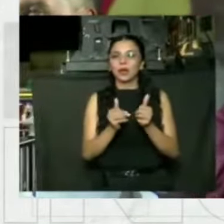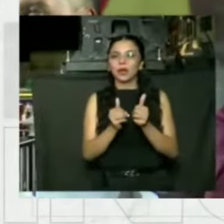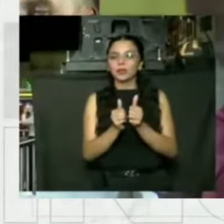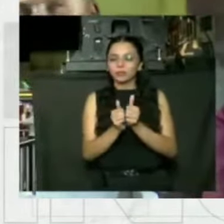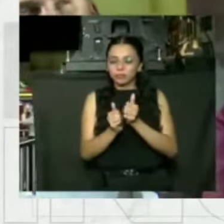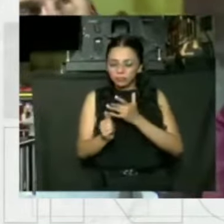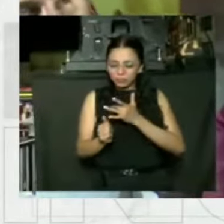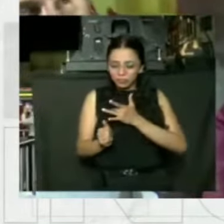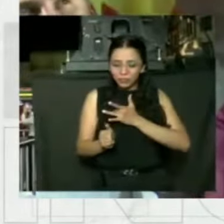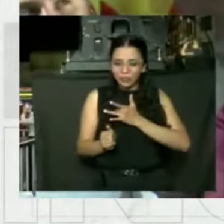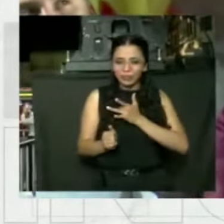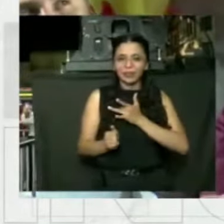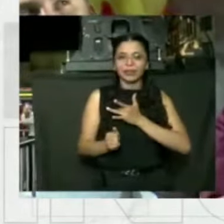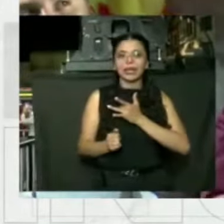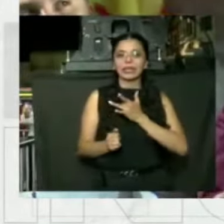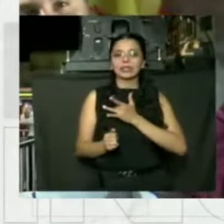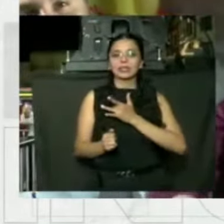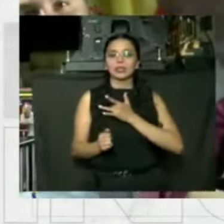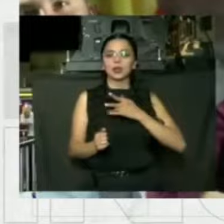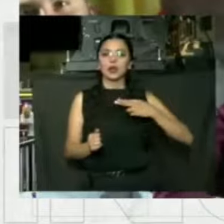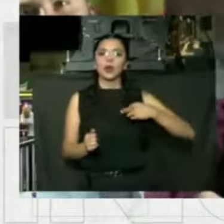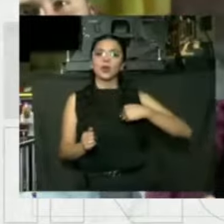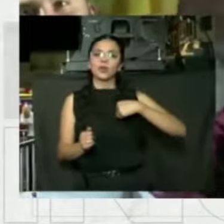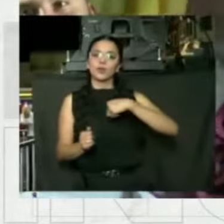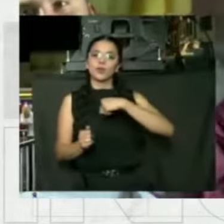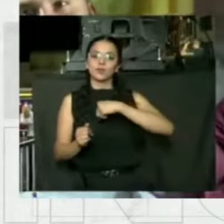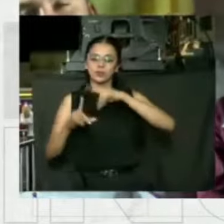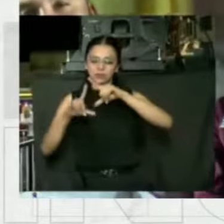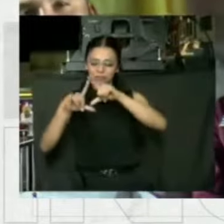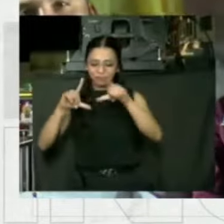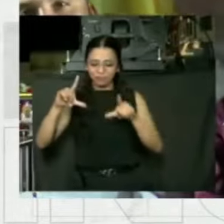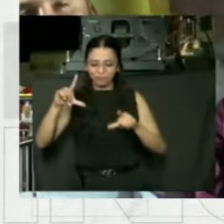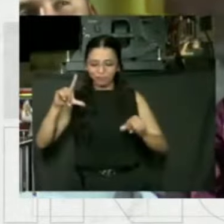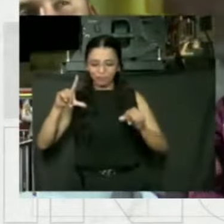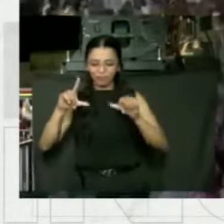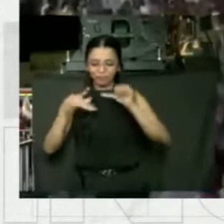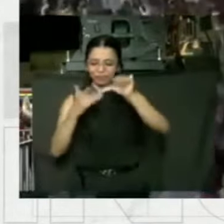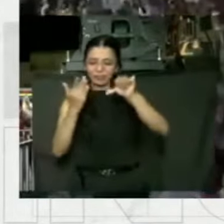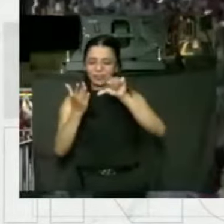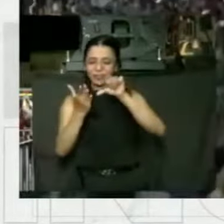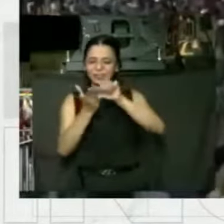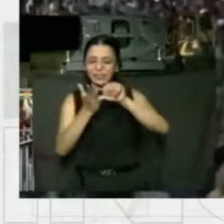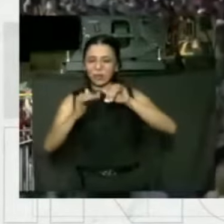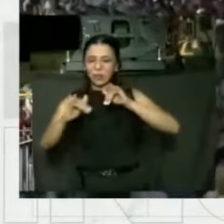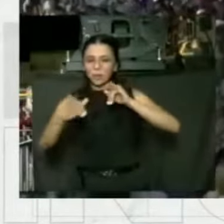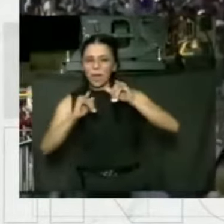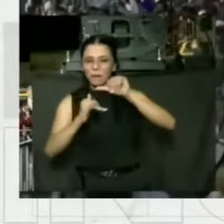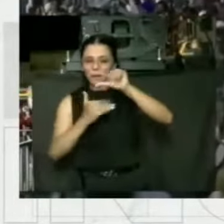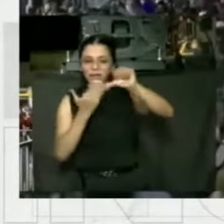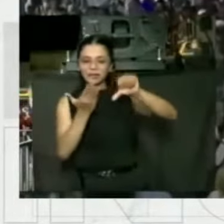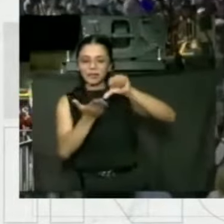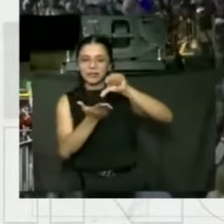corazón de nuestro país, centro geográfico